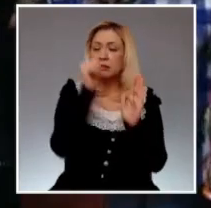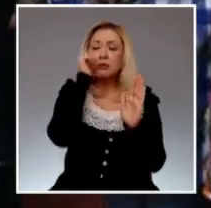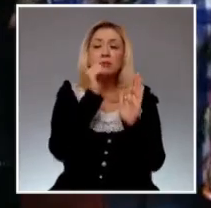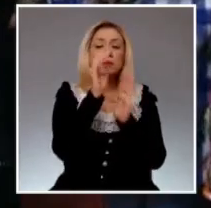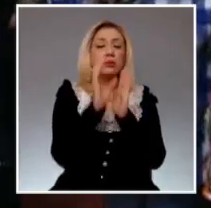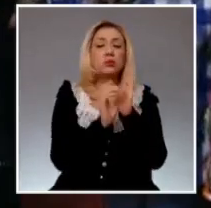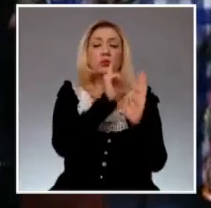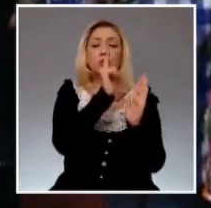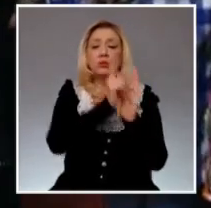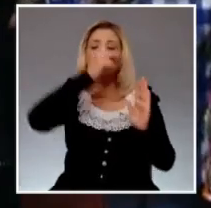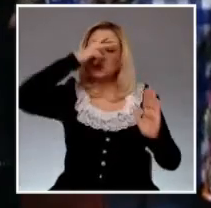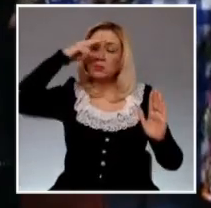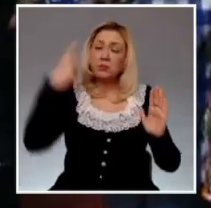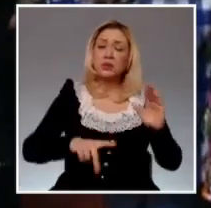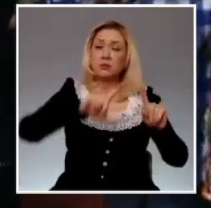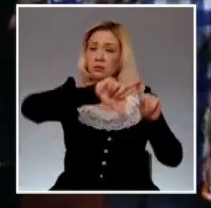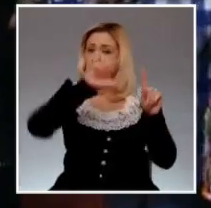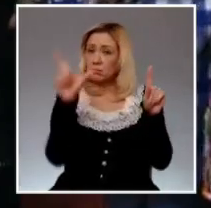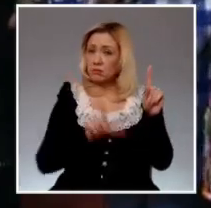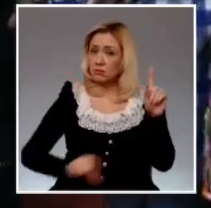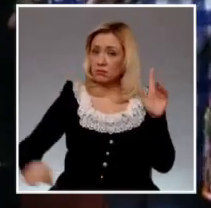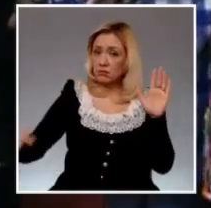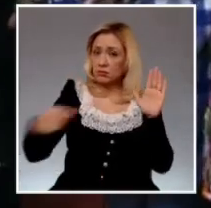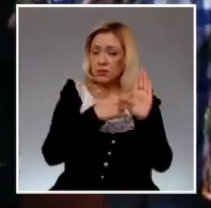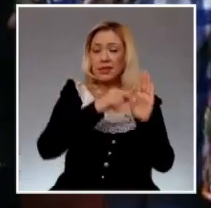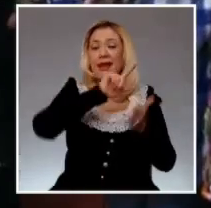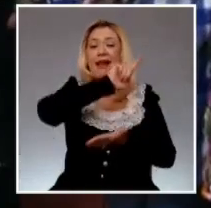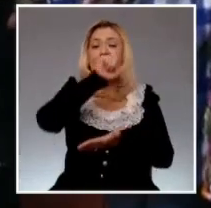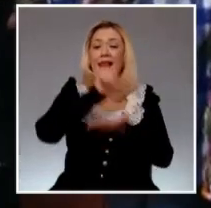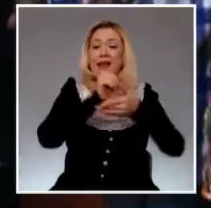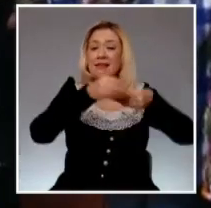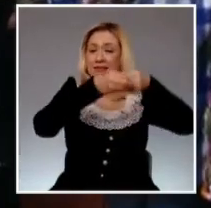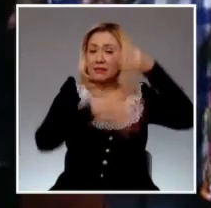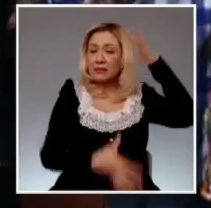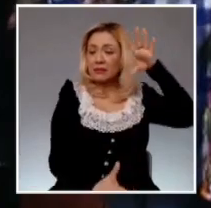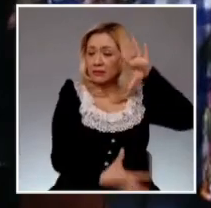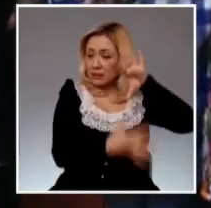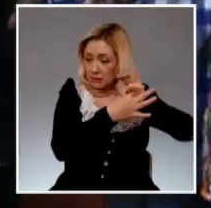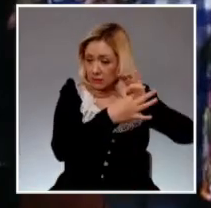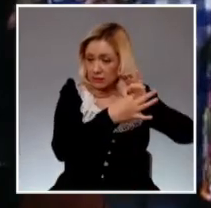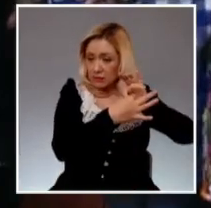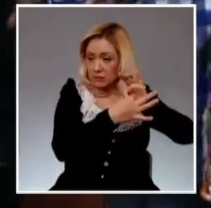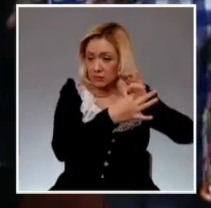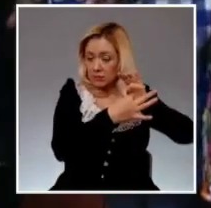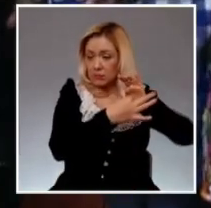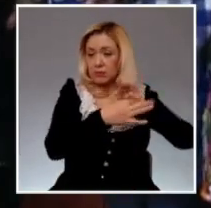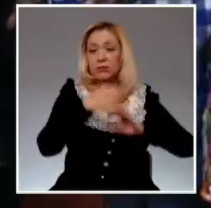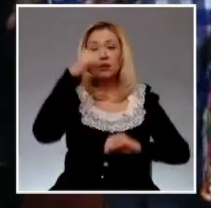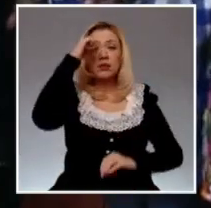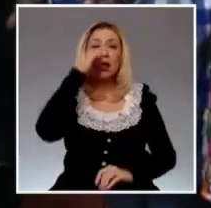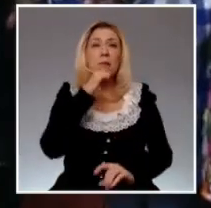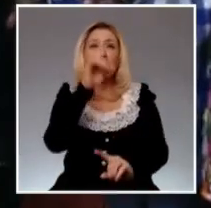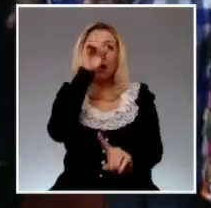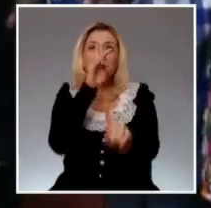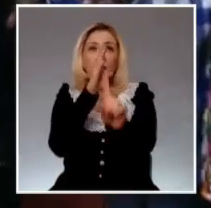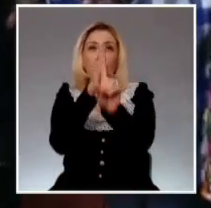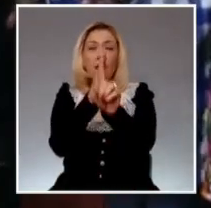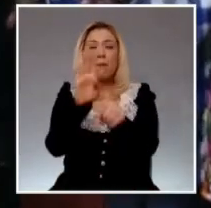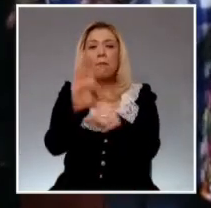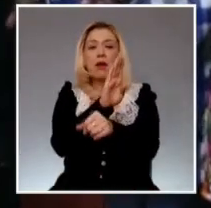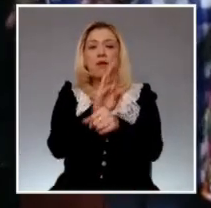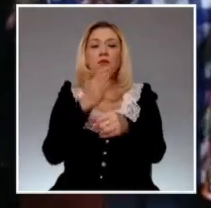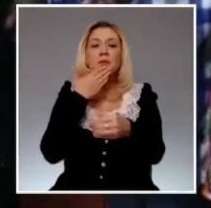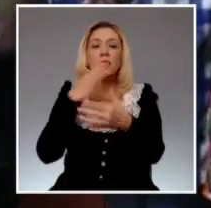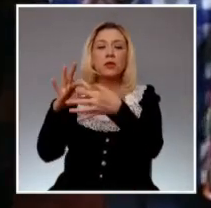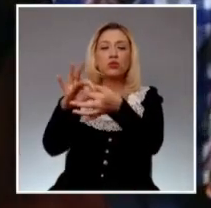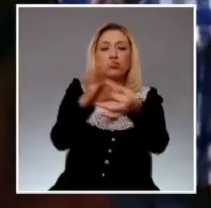política de los Estados Unidos mexicanos y las leyes que de ella emanen, mirando en todo por el bien y la prosperidad de la